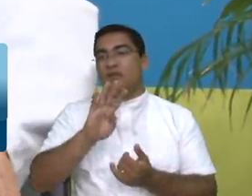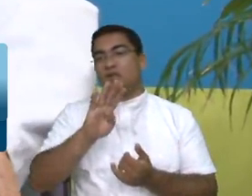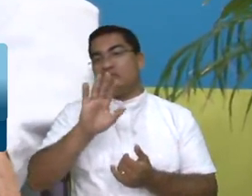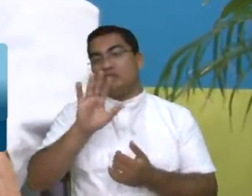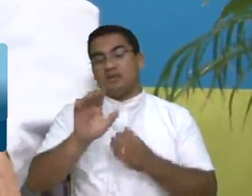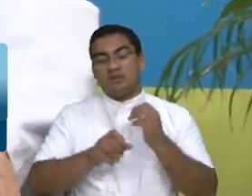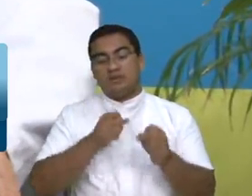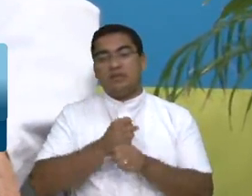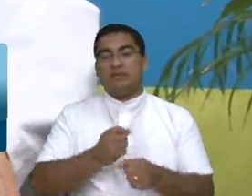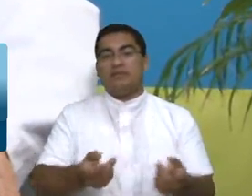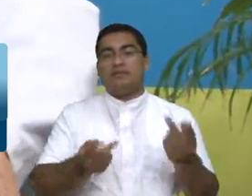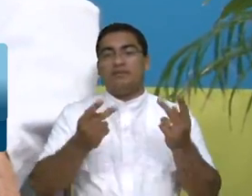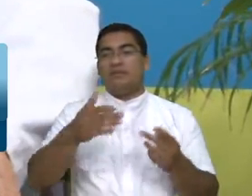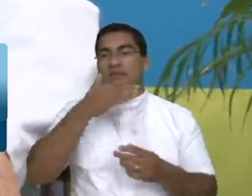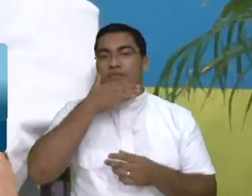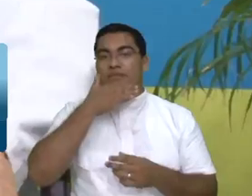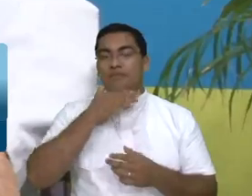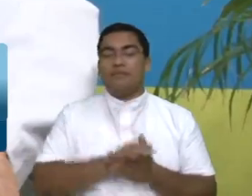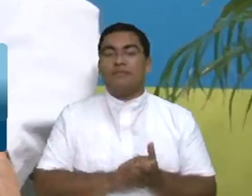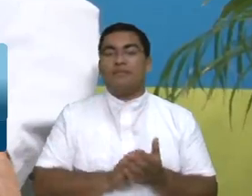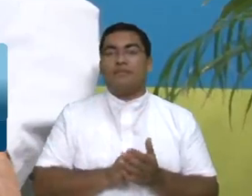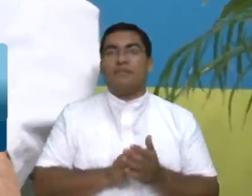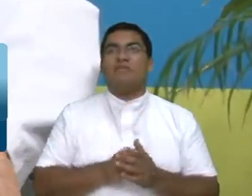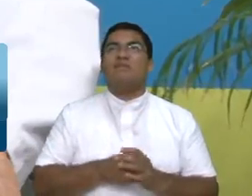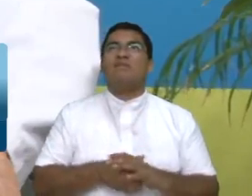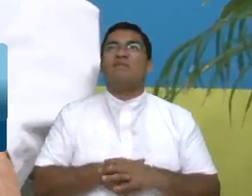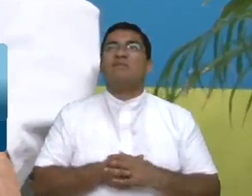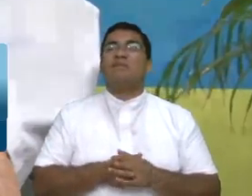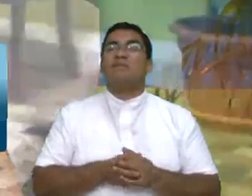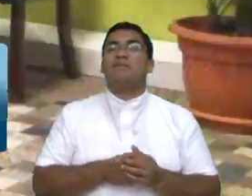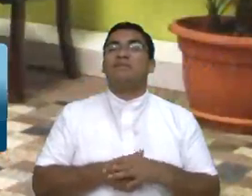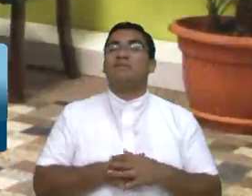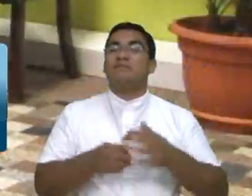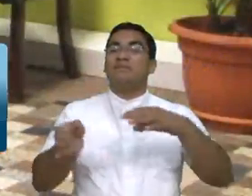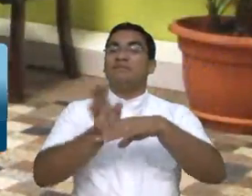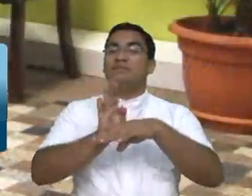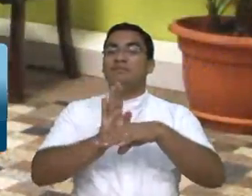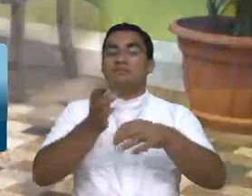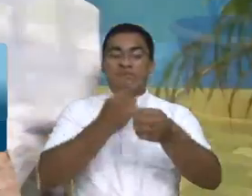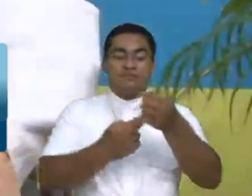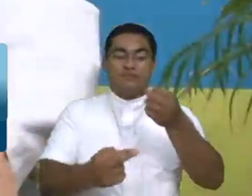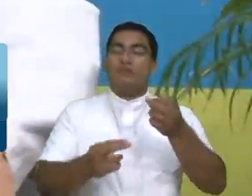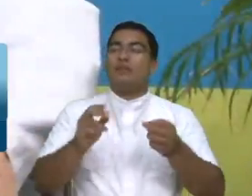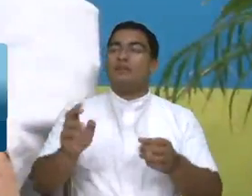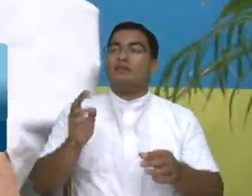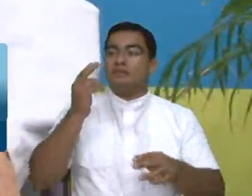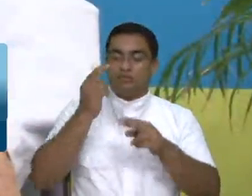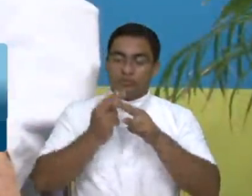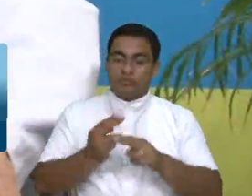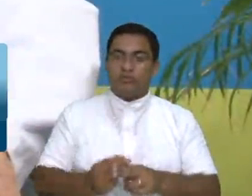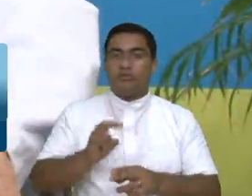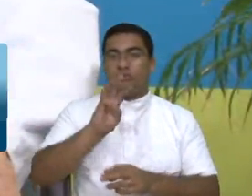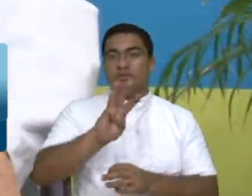años probablemente. ¿Y esto cómo lo hace, doctor? Entonces, en el banco de sangre están inscritos, tenemos alrededor